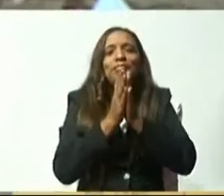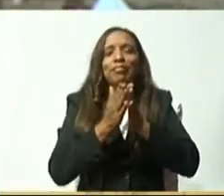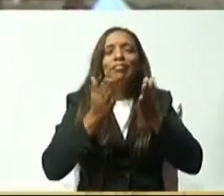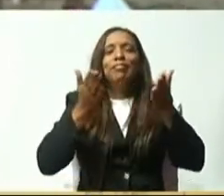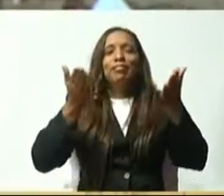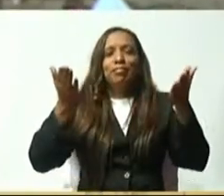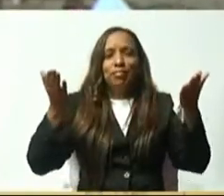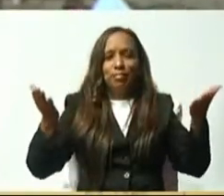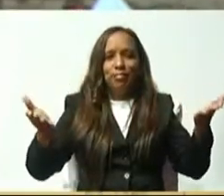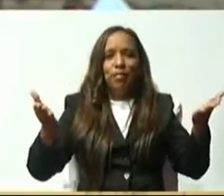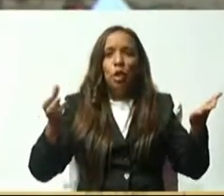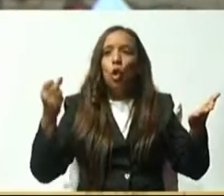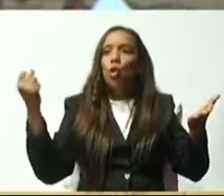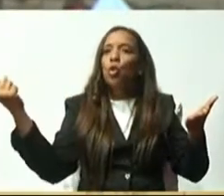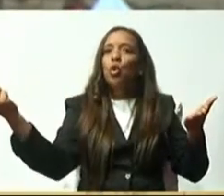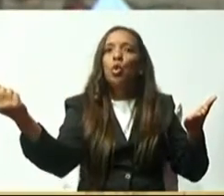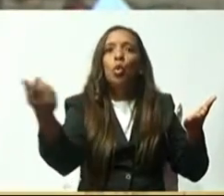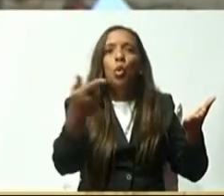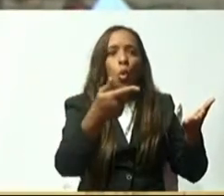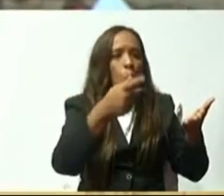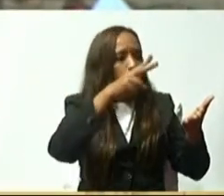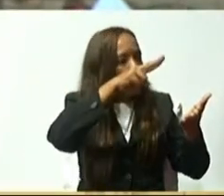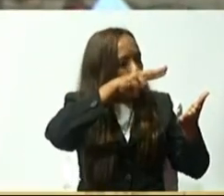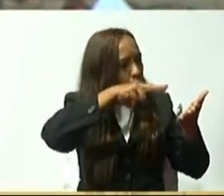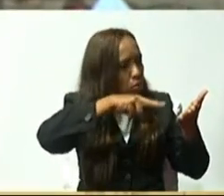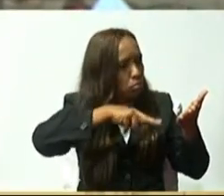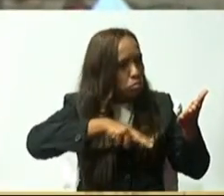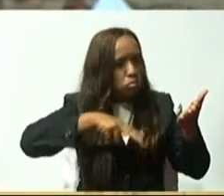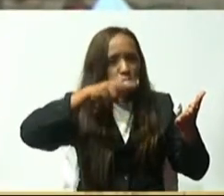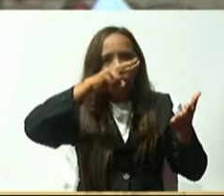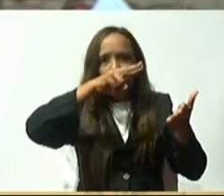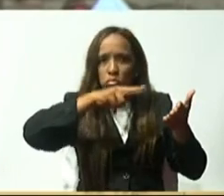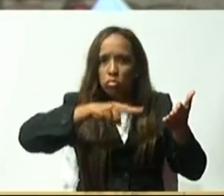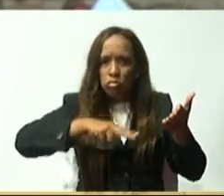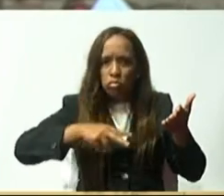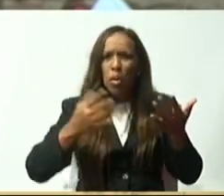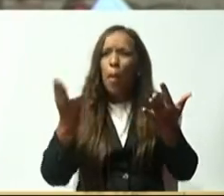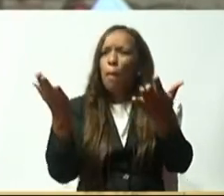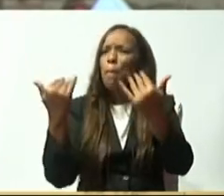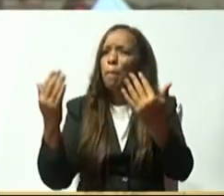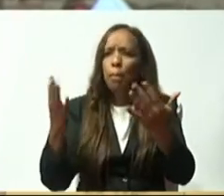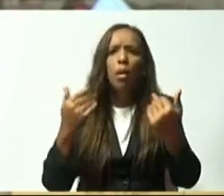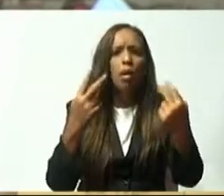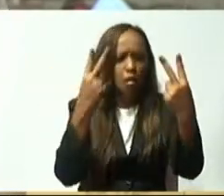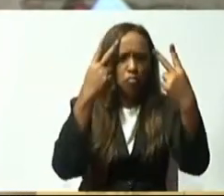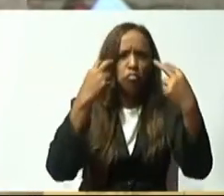Marmolejo, pueden ser investigadas. No me opongo absolutamente a nada.